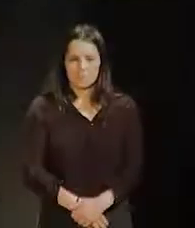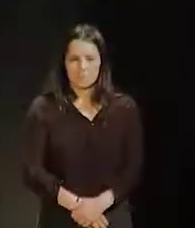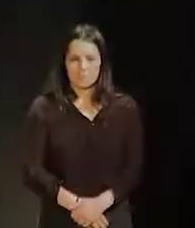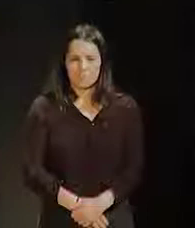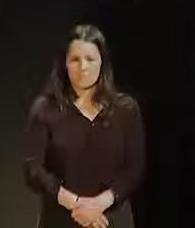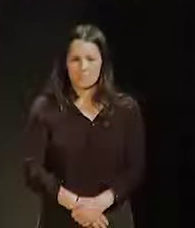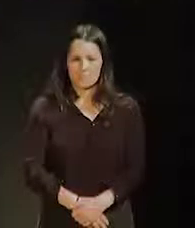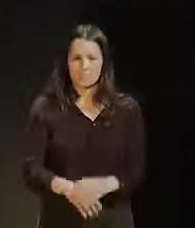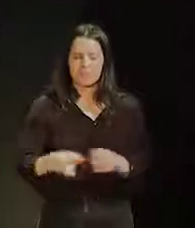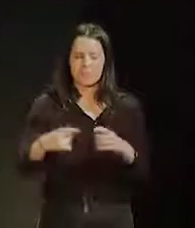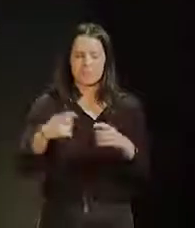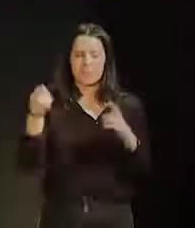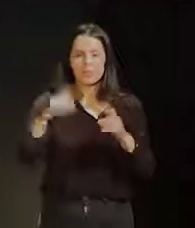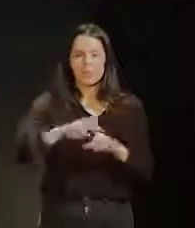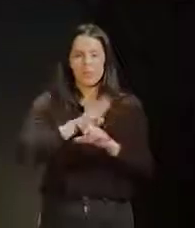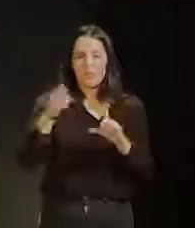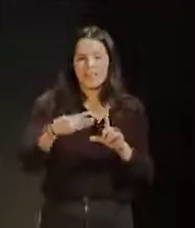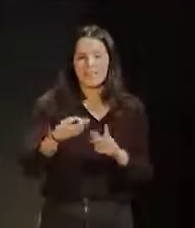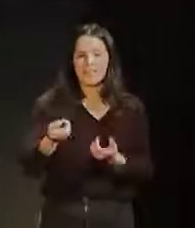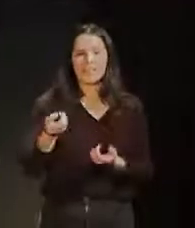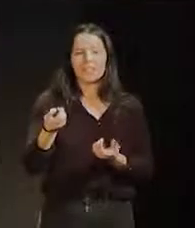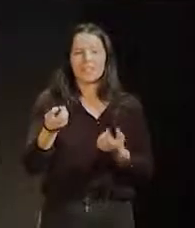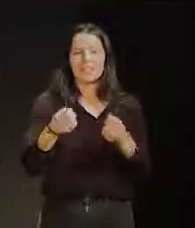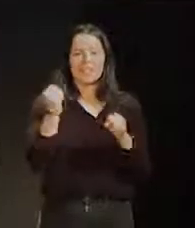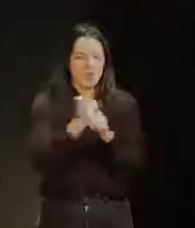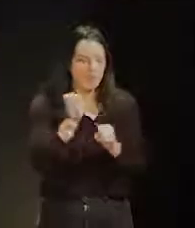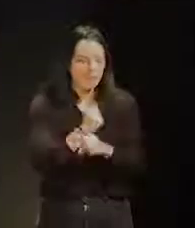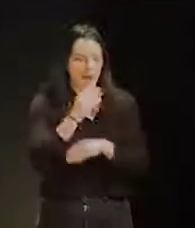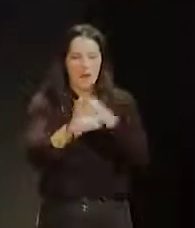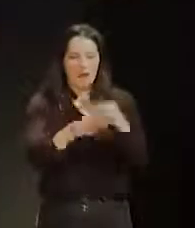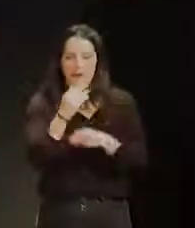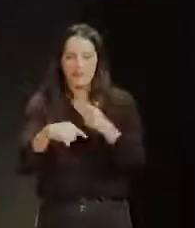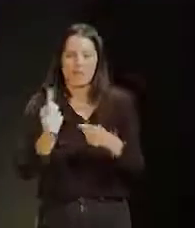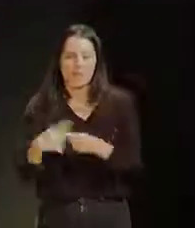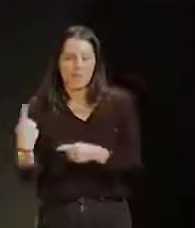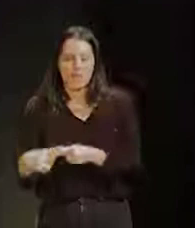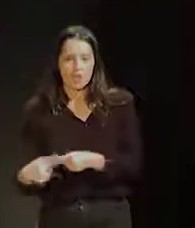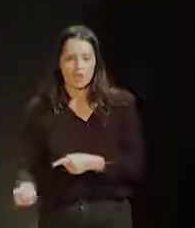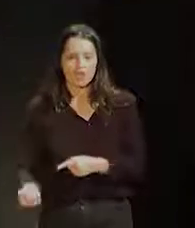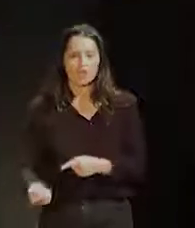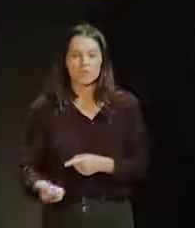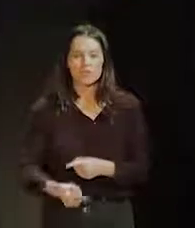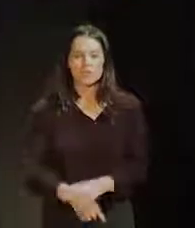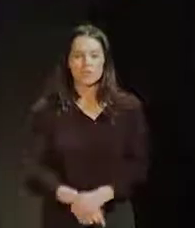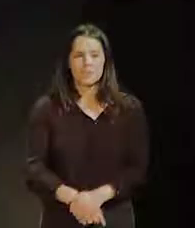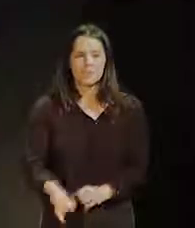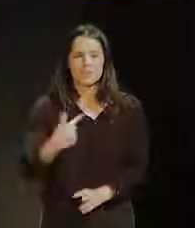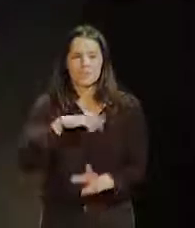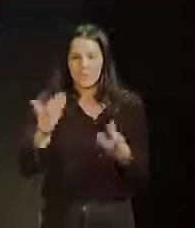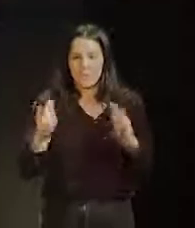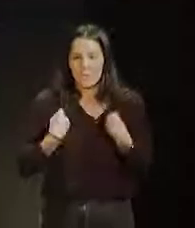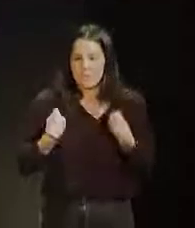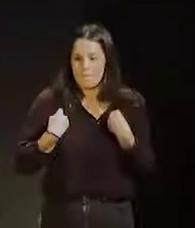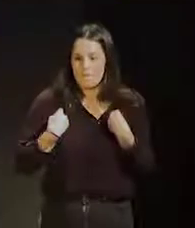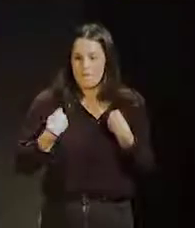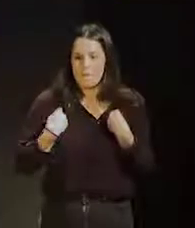España, mucho internet. No nos hacían caso por un lado, me buscábamos por otro. Y hemos estado viviendo gracias